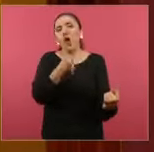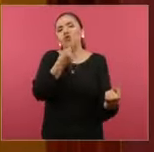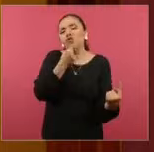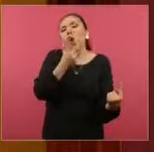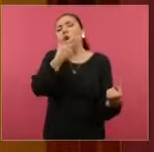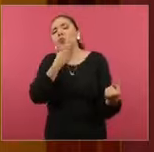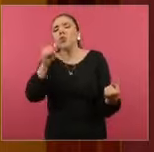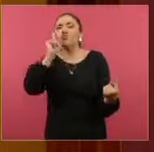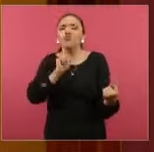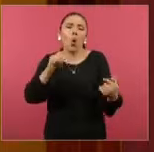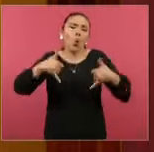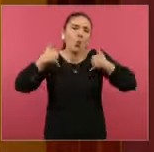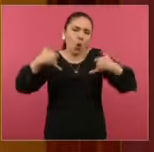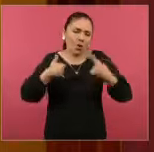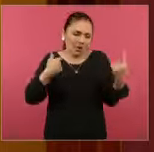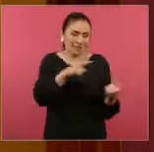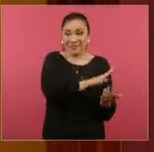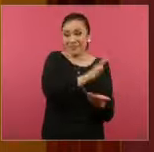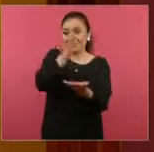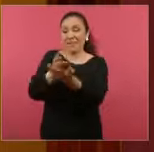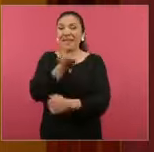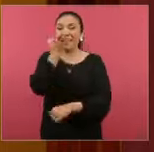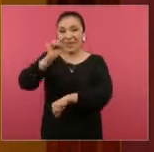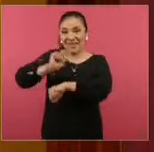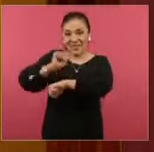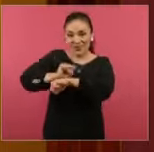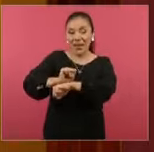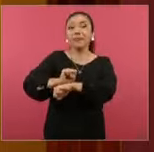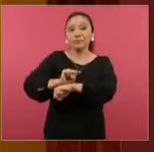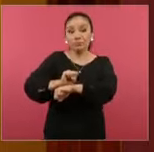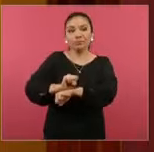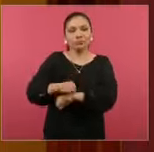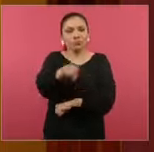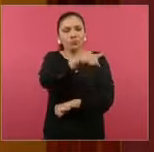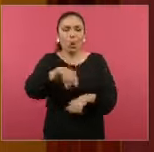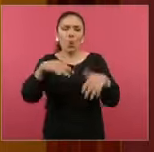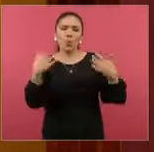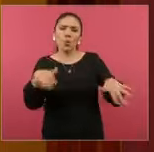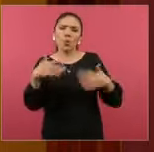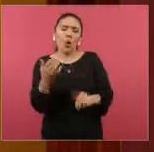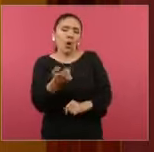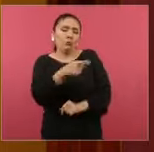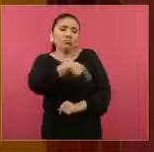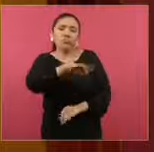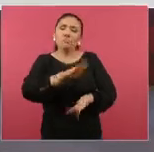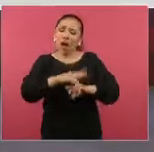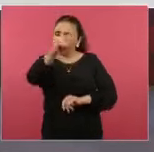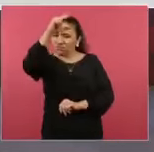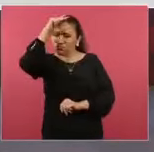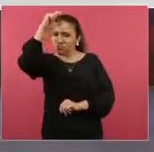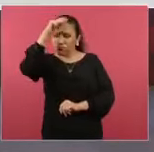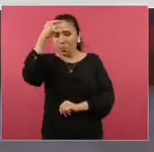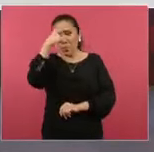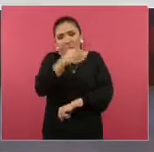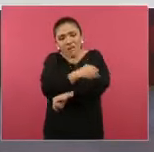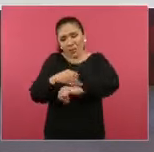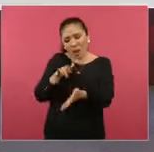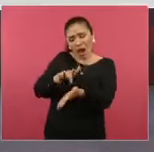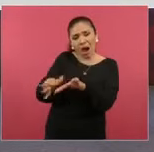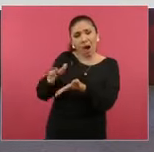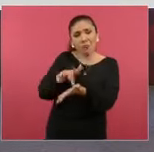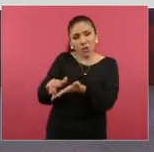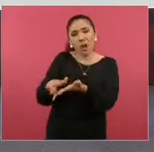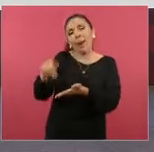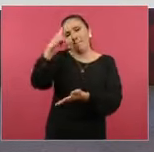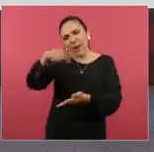niña, el adolescente que va a la secundaria son los letrados de la familia. y son los que apoyan a la familia